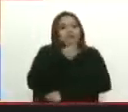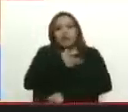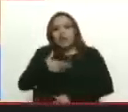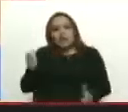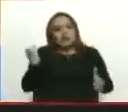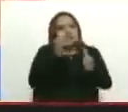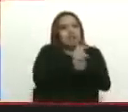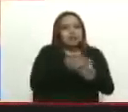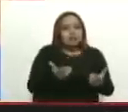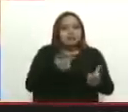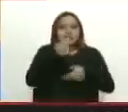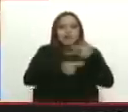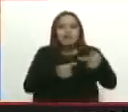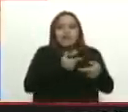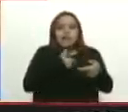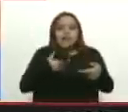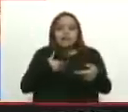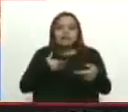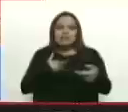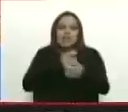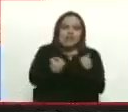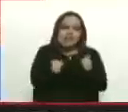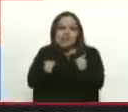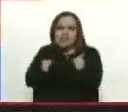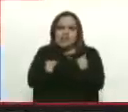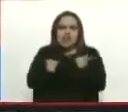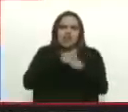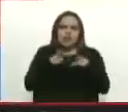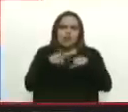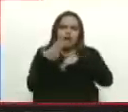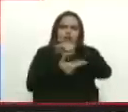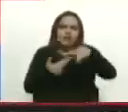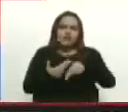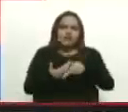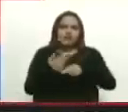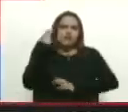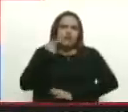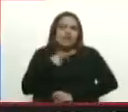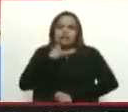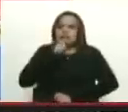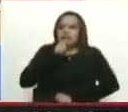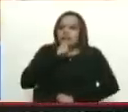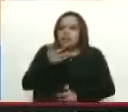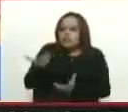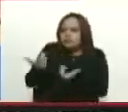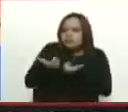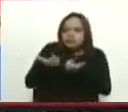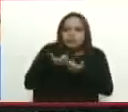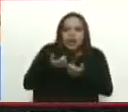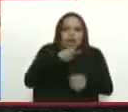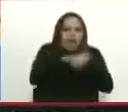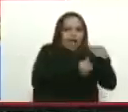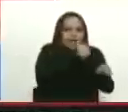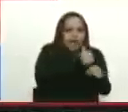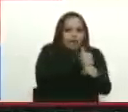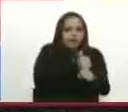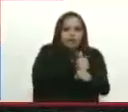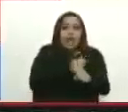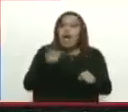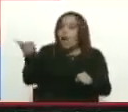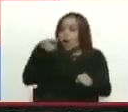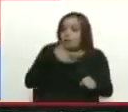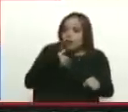En consecuencia, lo que están es poniendo una camisa de fuerza a la Revolución Bolivariana. Por eso aquí pedimos nosotros, insistimos, elecciones libres